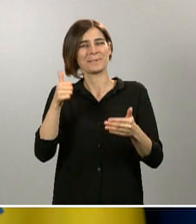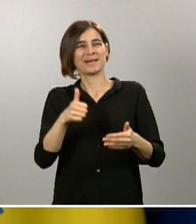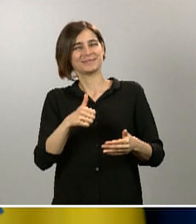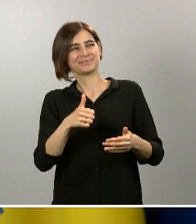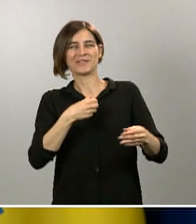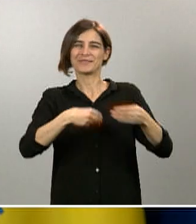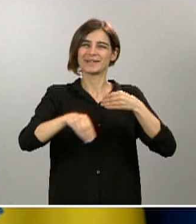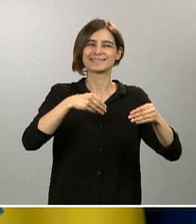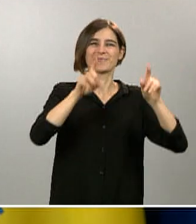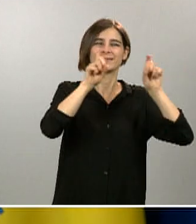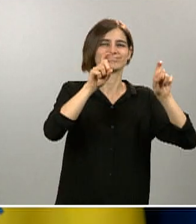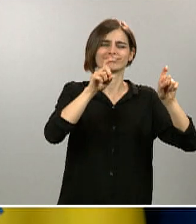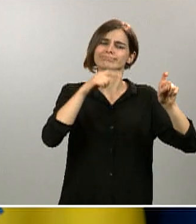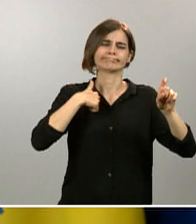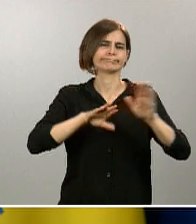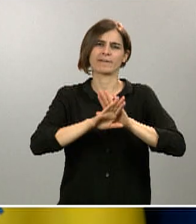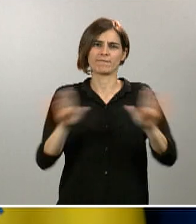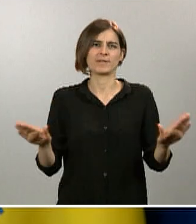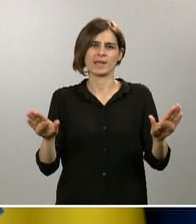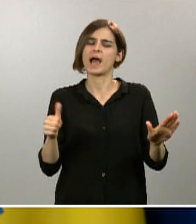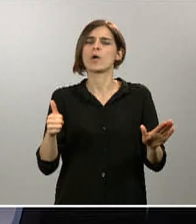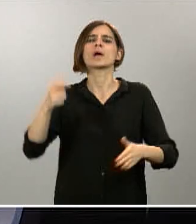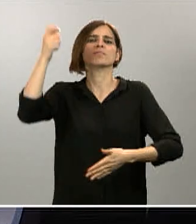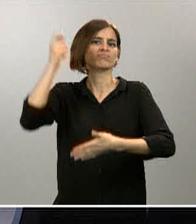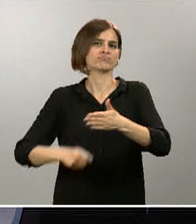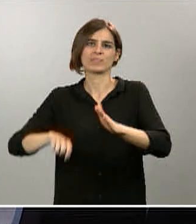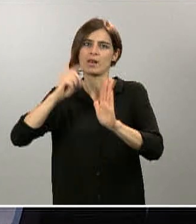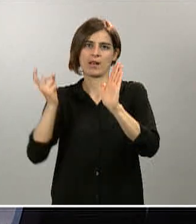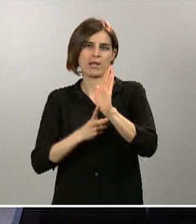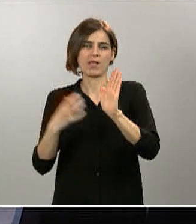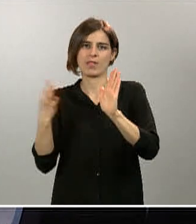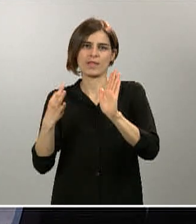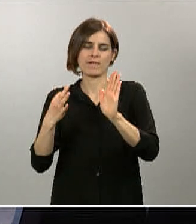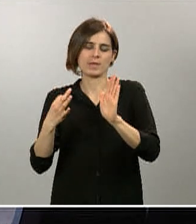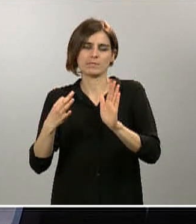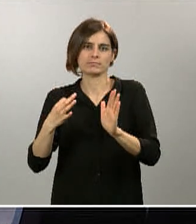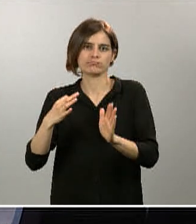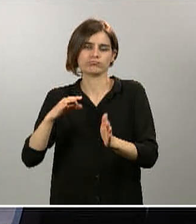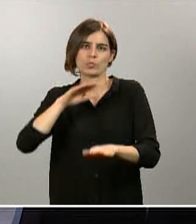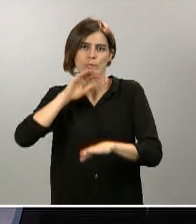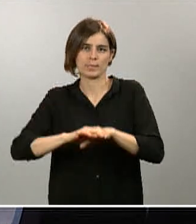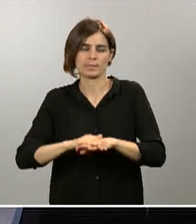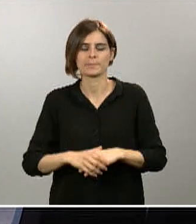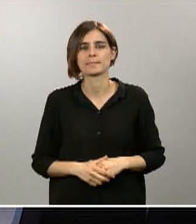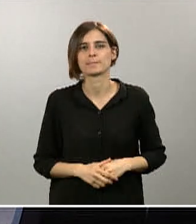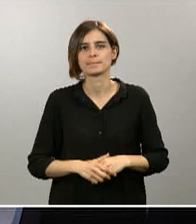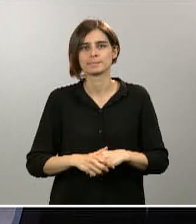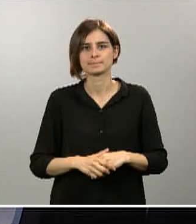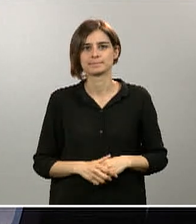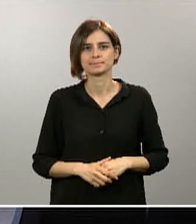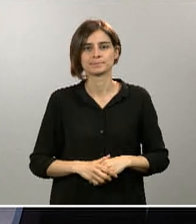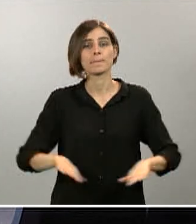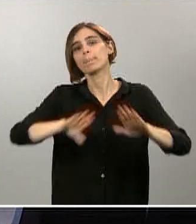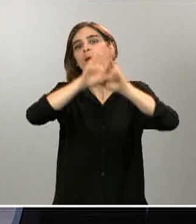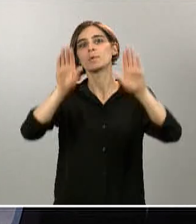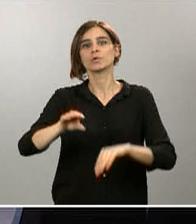hemos pasado a la aplicación estricta de la ley. Vamos a finalizar con una pregunta que le hacen directamente al doctor